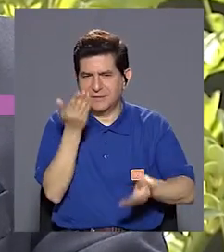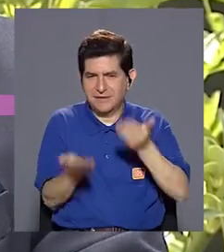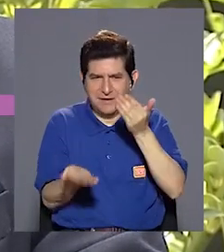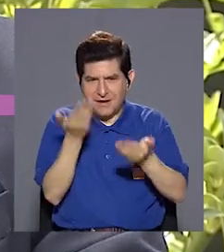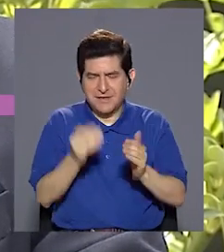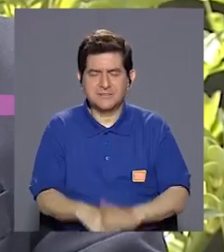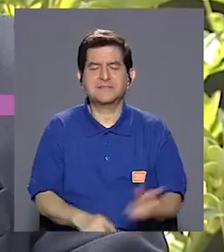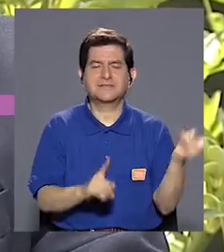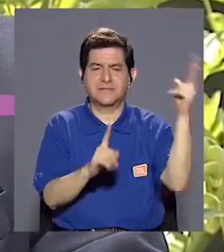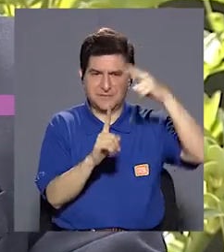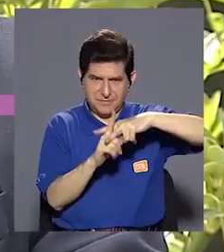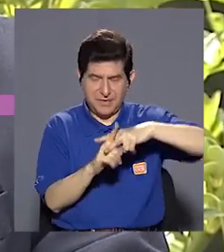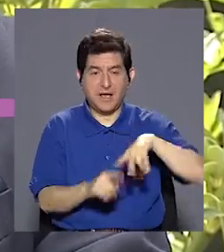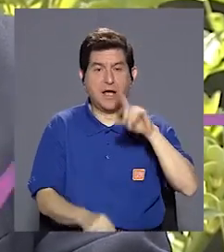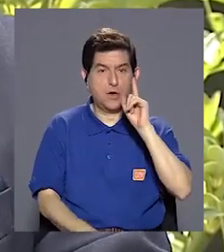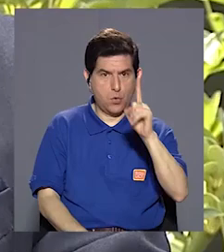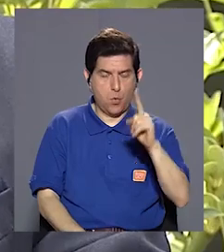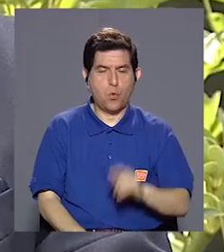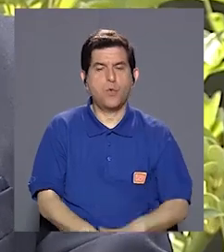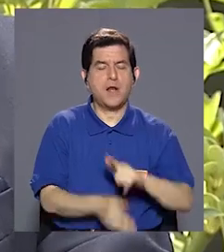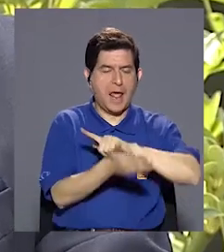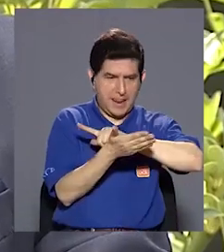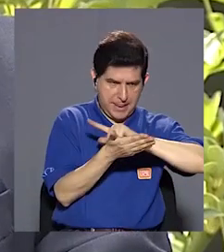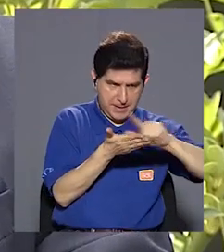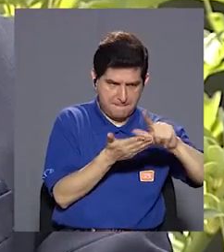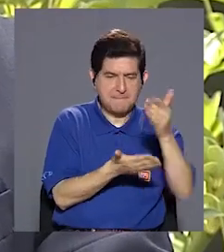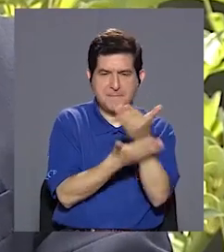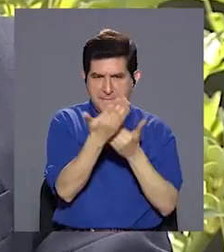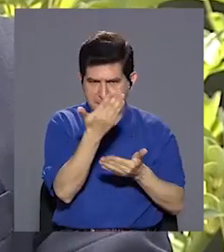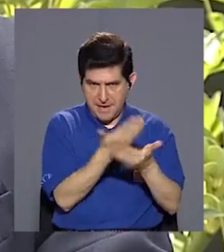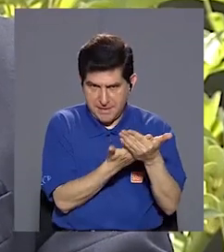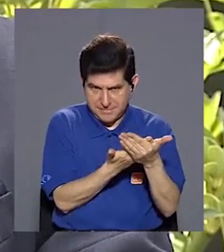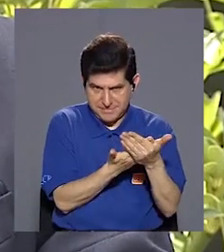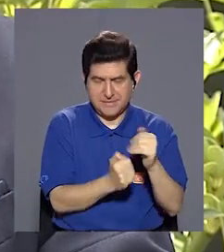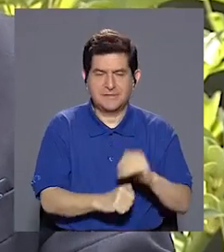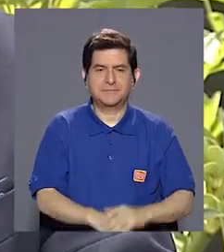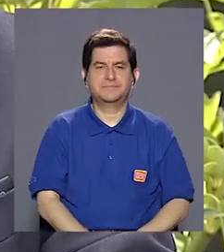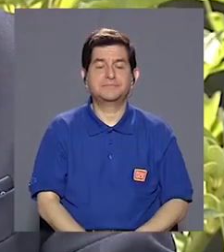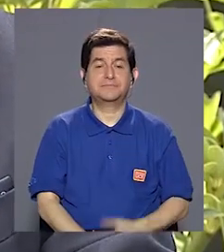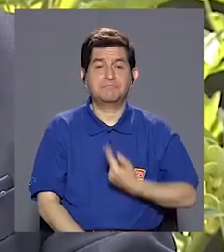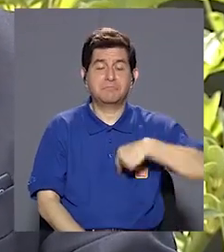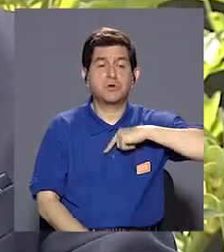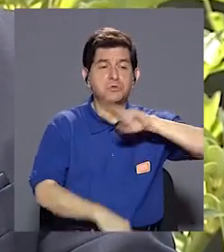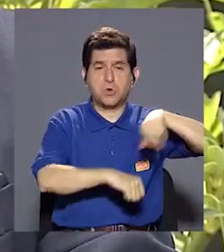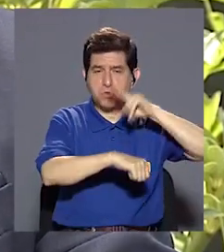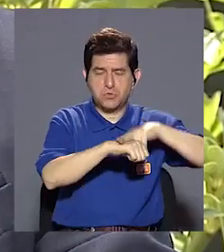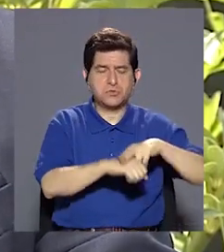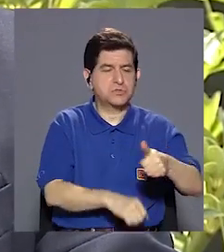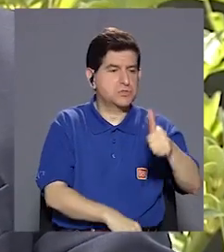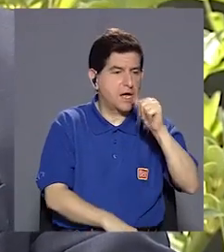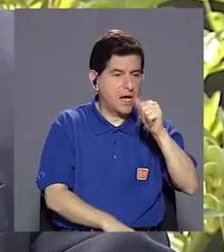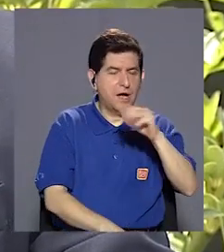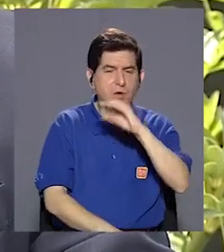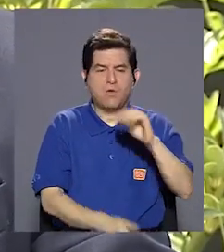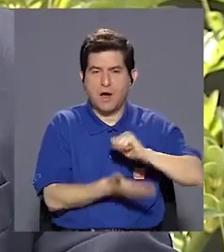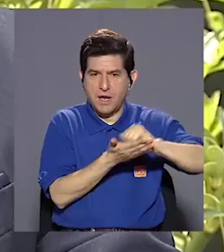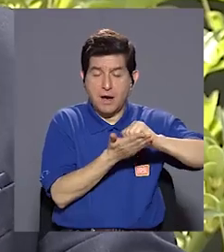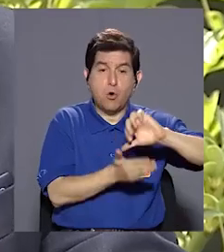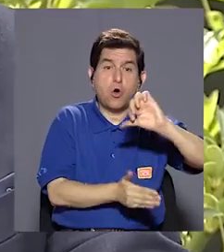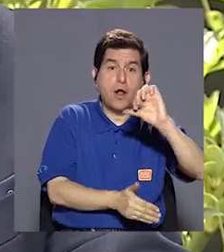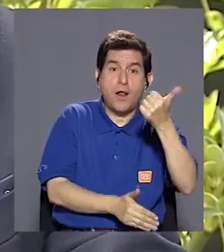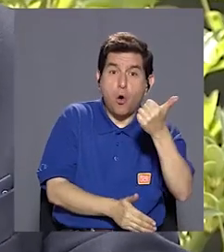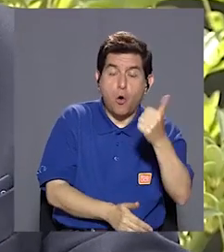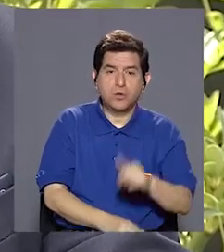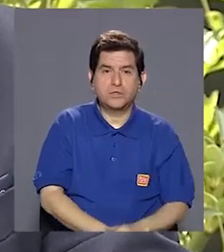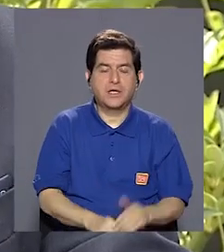podemos ejecutar. Una de ellas es el lavado de manos, que lo hacemos generalmente con agua y jabón, y